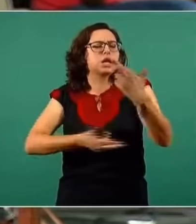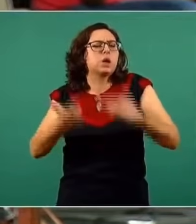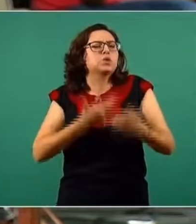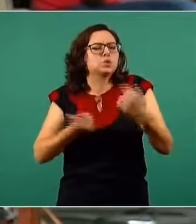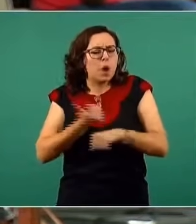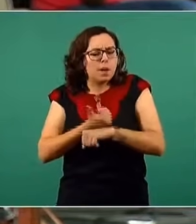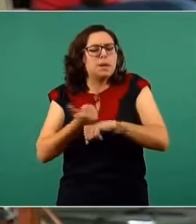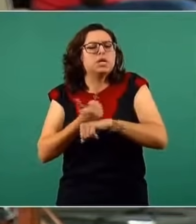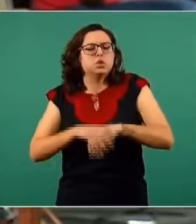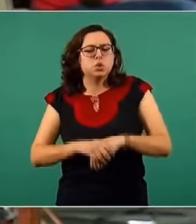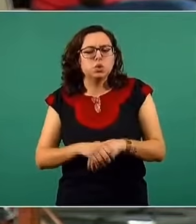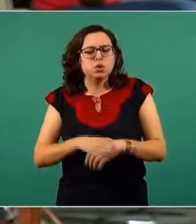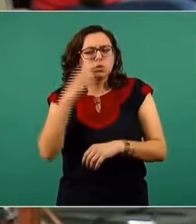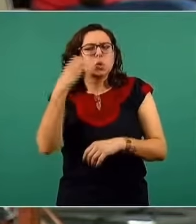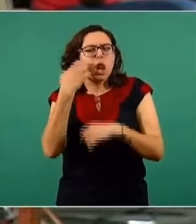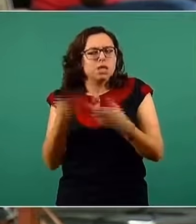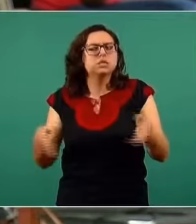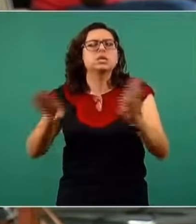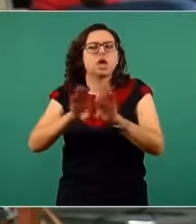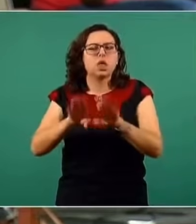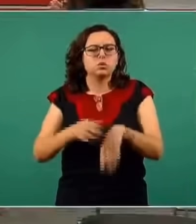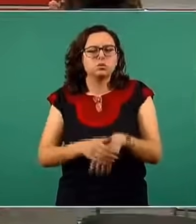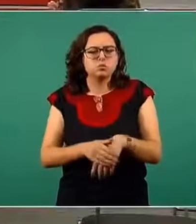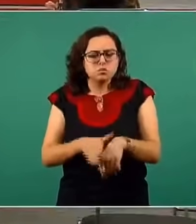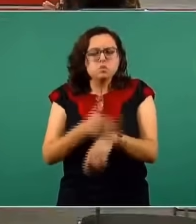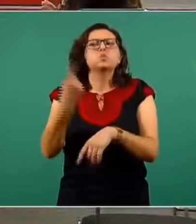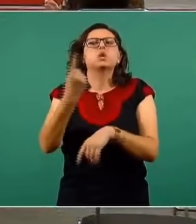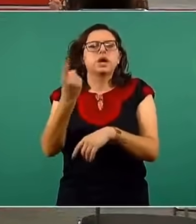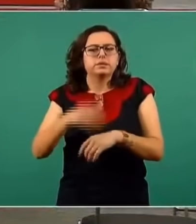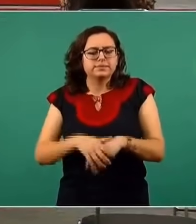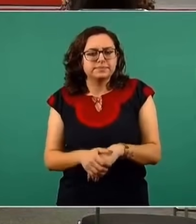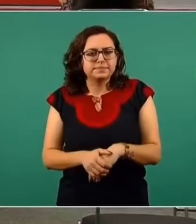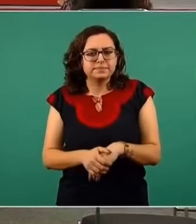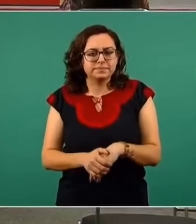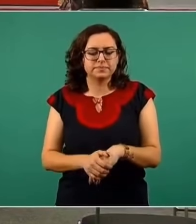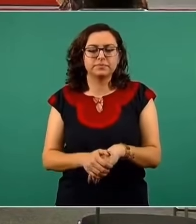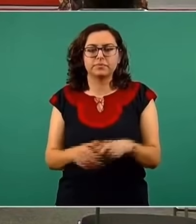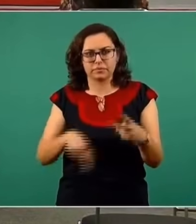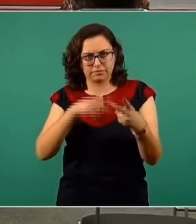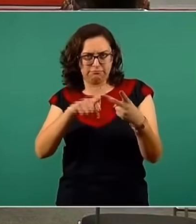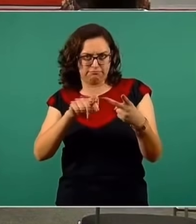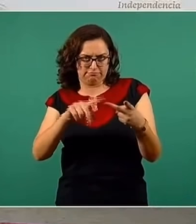hayan cancelado las clases presenciales? Y tengo una segunda pregunta, por favor. Con mucho gusto.